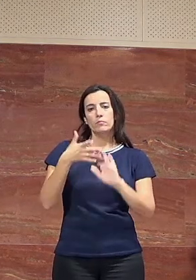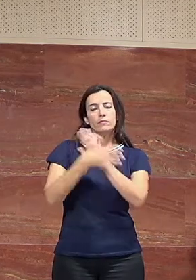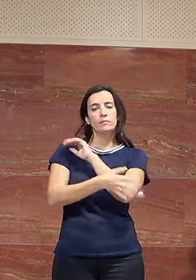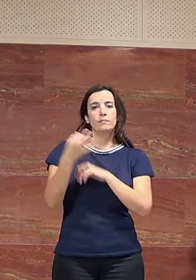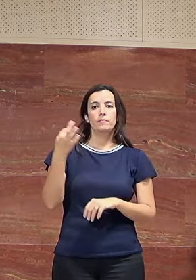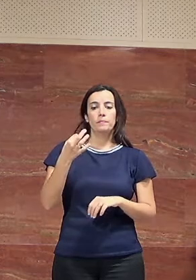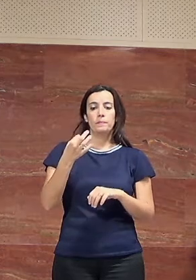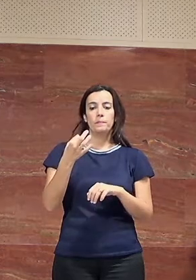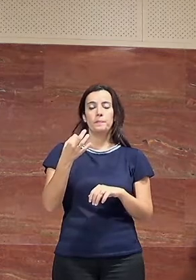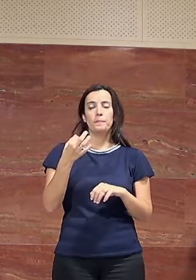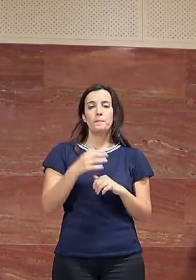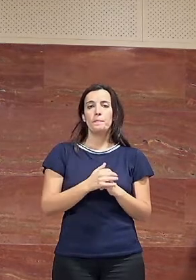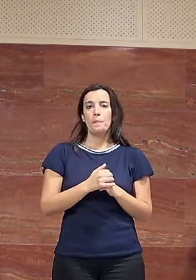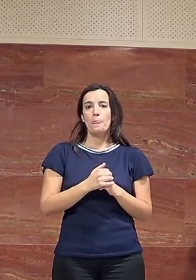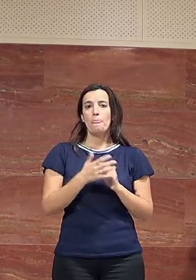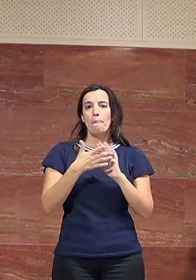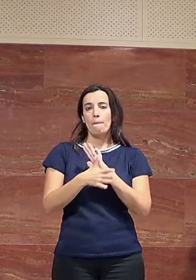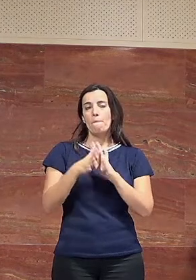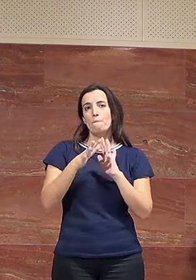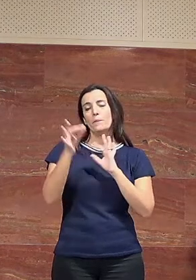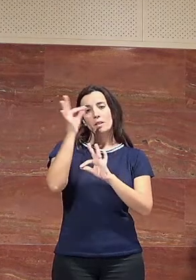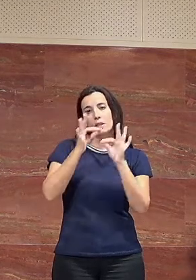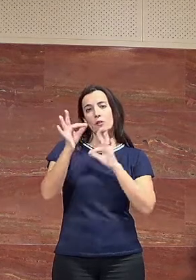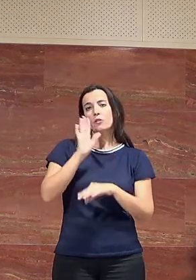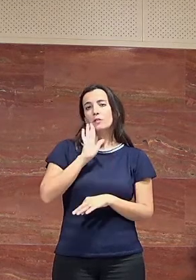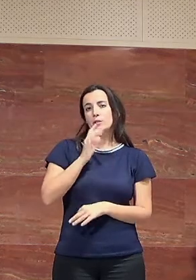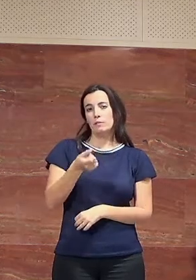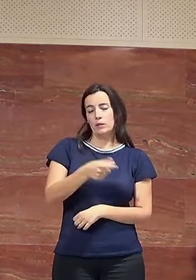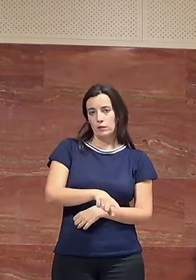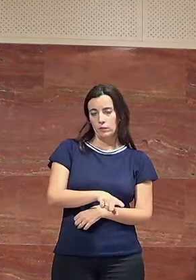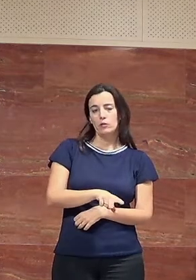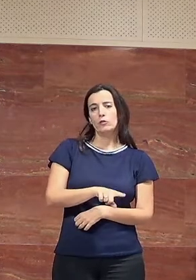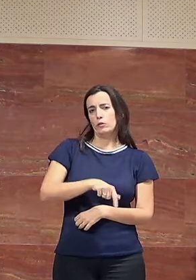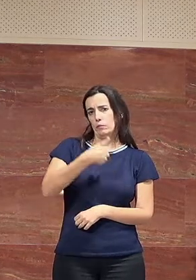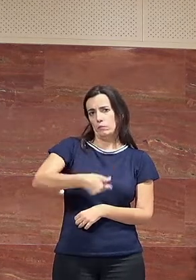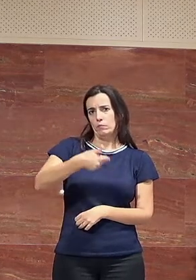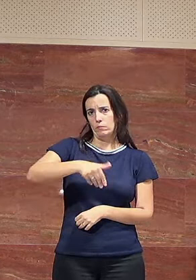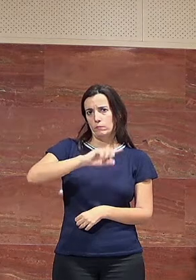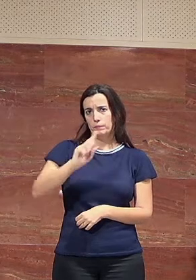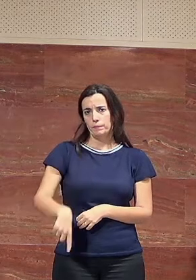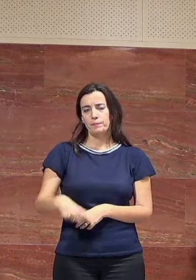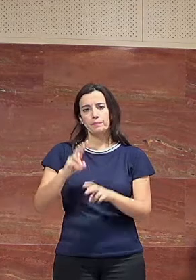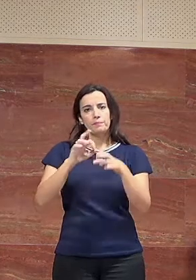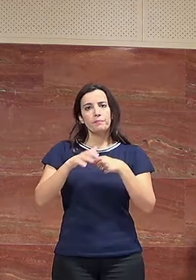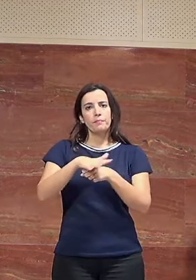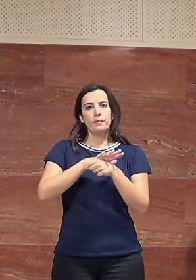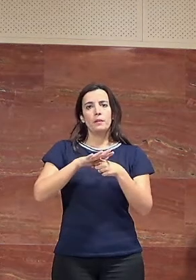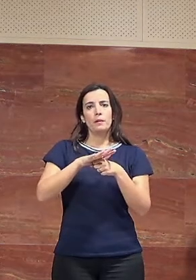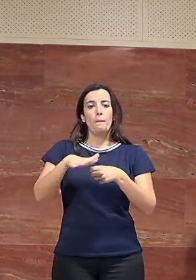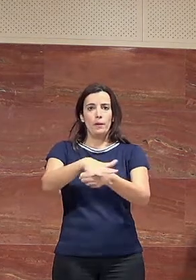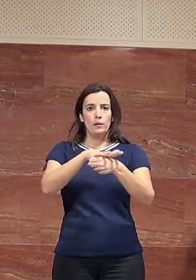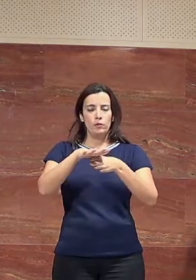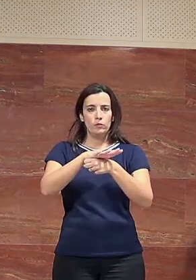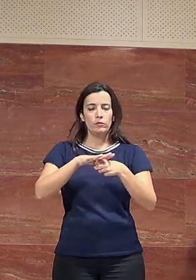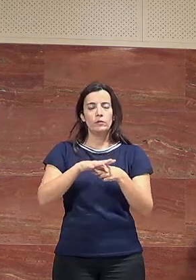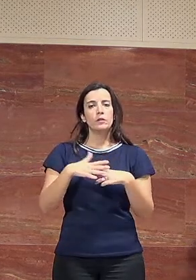que, siguiendo criterios parecidos, que también enlaza destinos importantes en el ámbito del barrio, sin